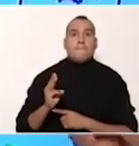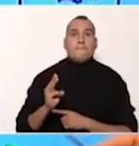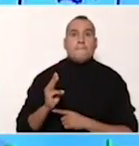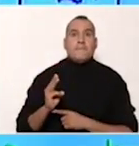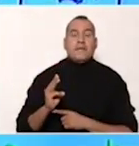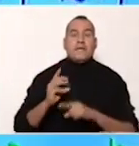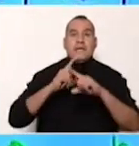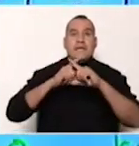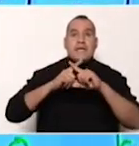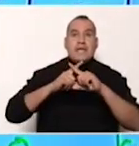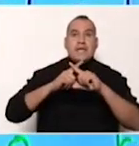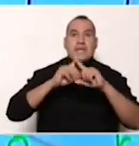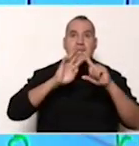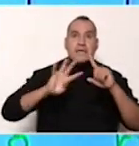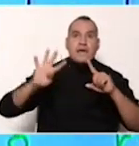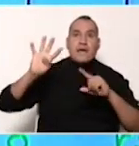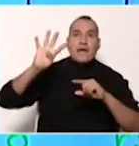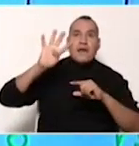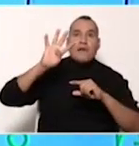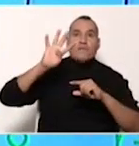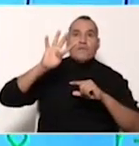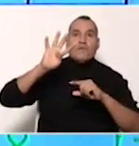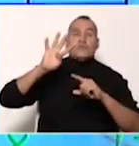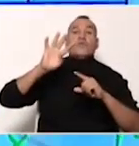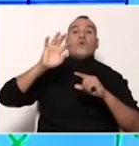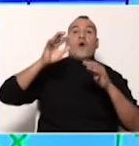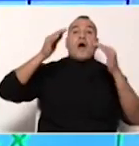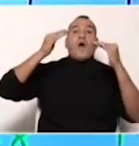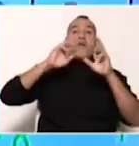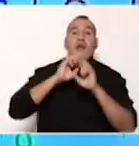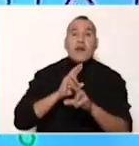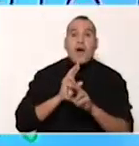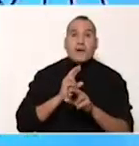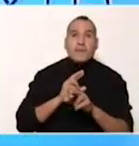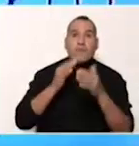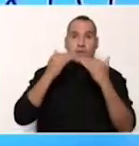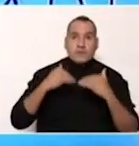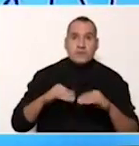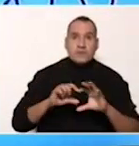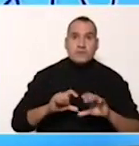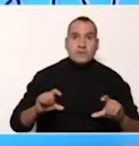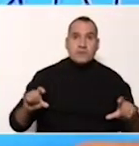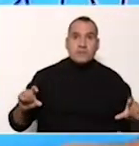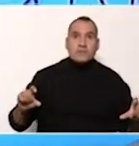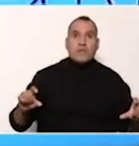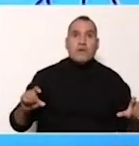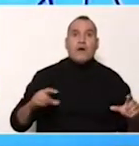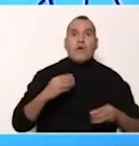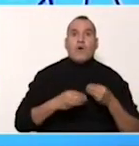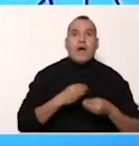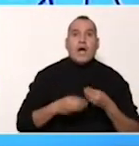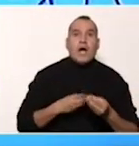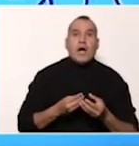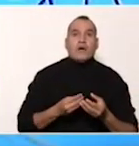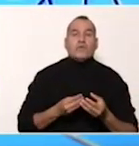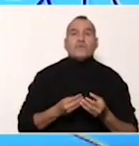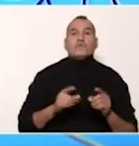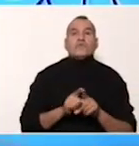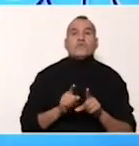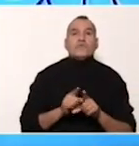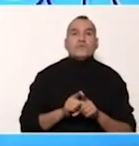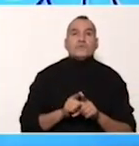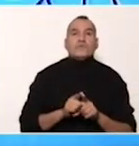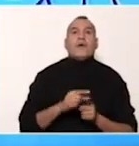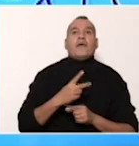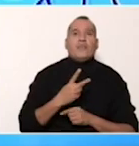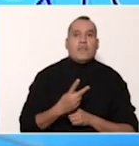grado 4. Ahora con estos términos formo un polinomio para decir cuál es el cociente. Cociente sería igual